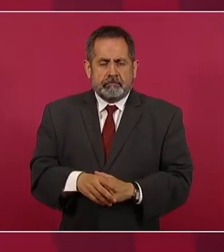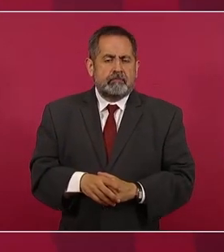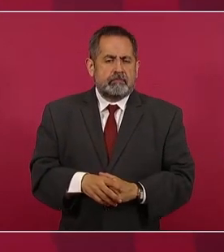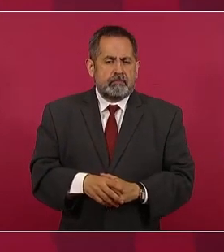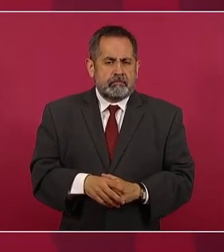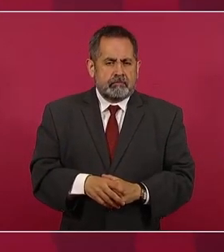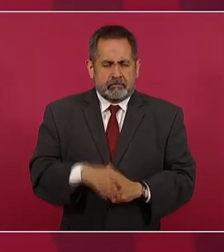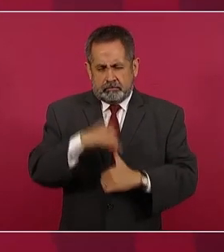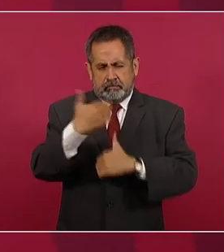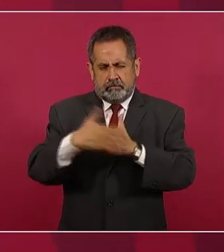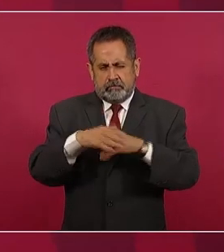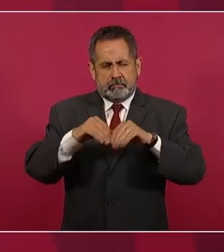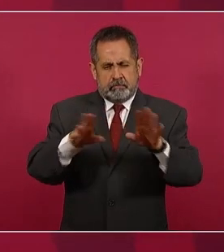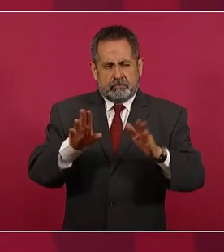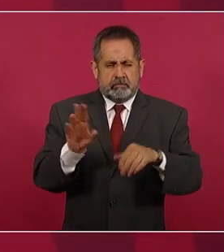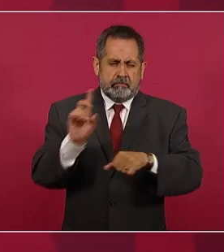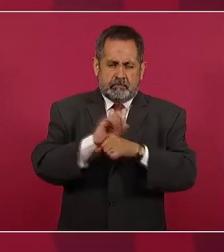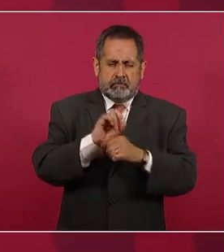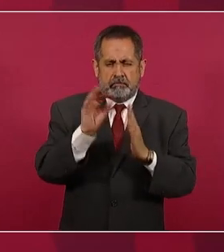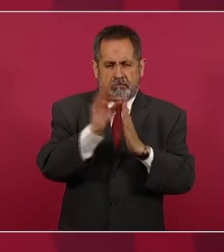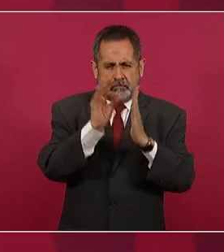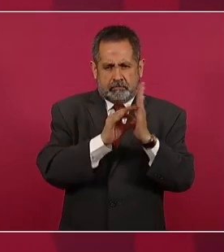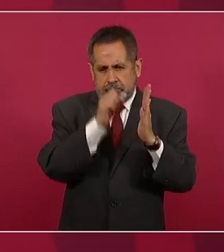Ya se las vamos a conocer pronto.